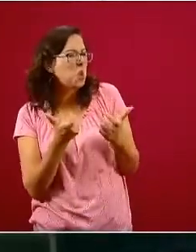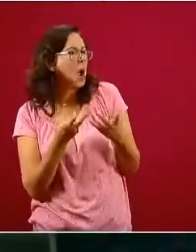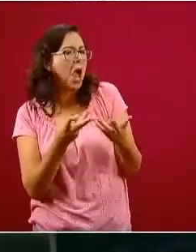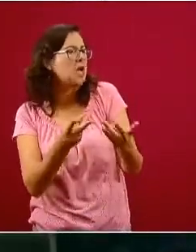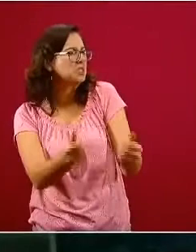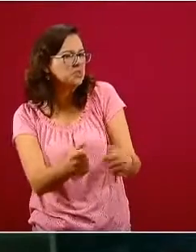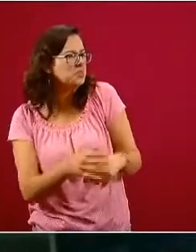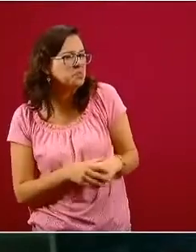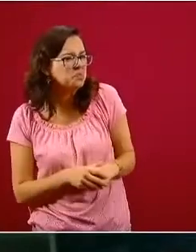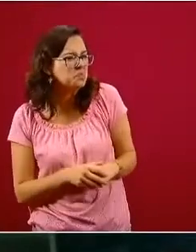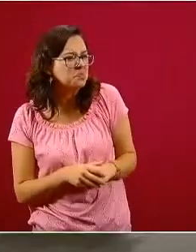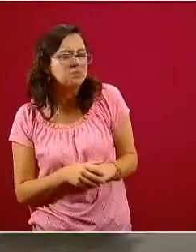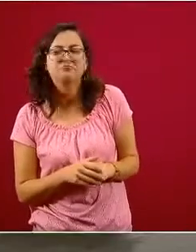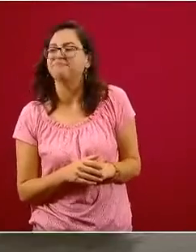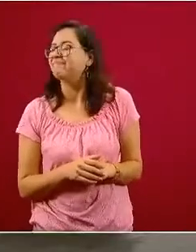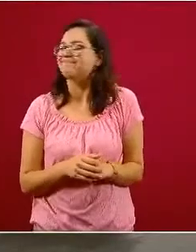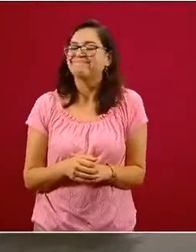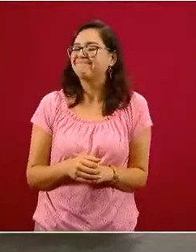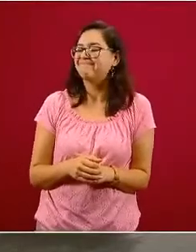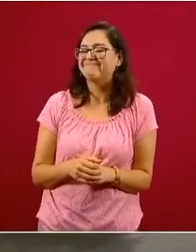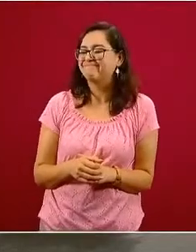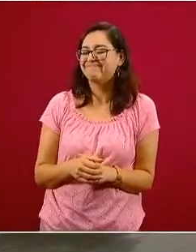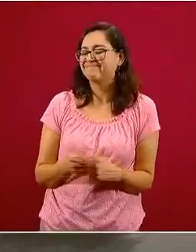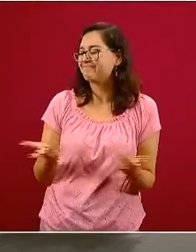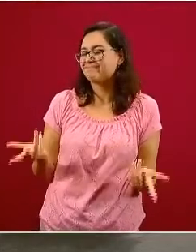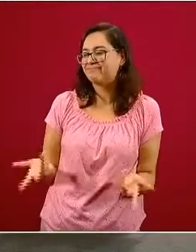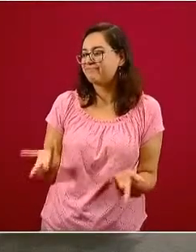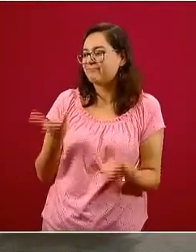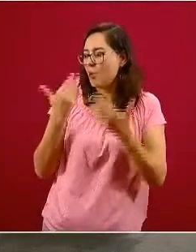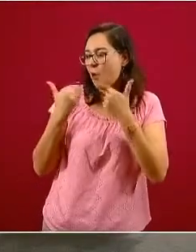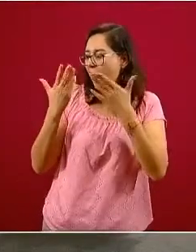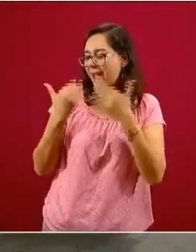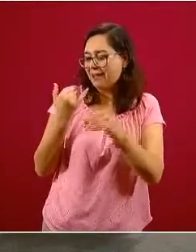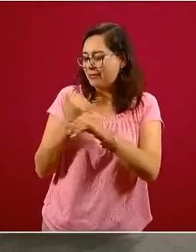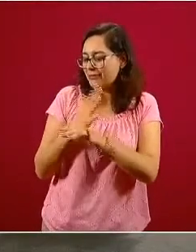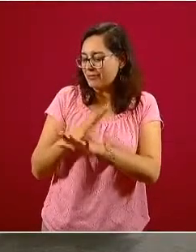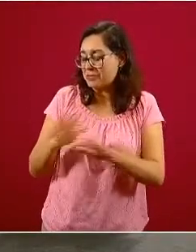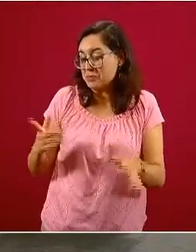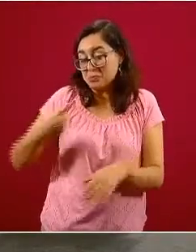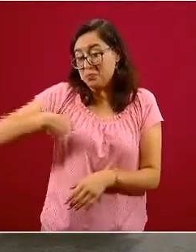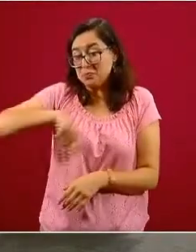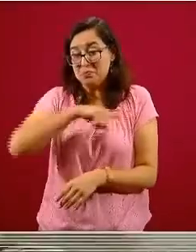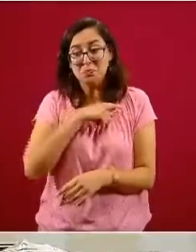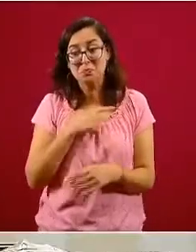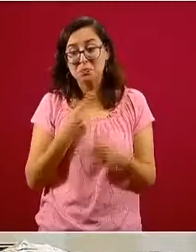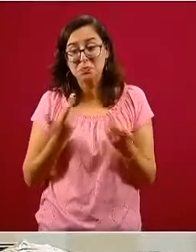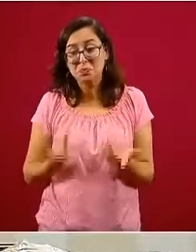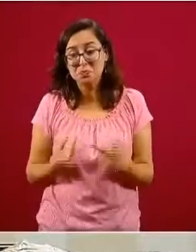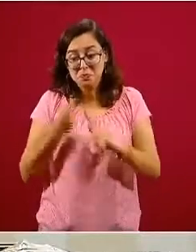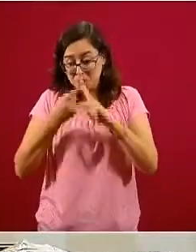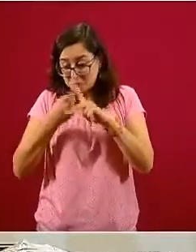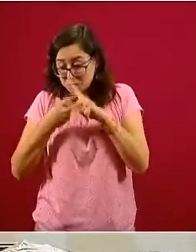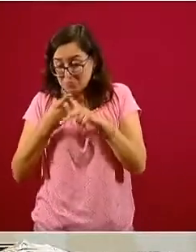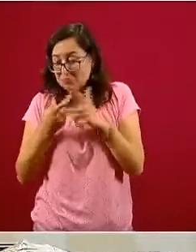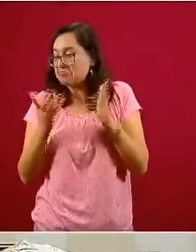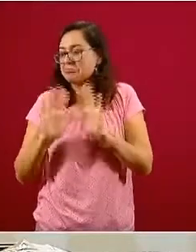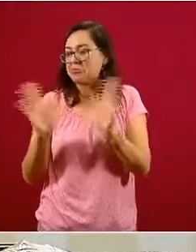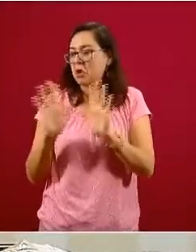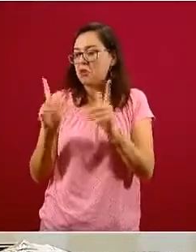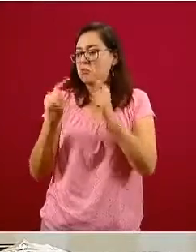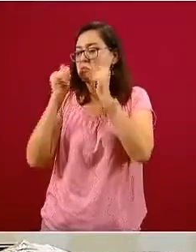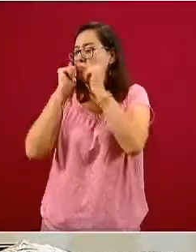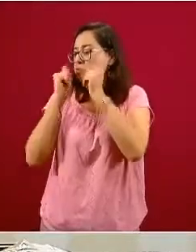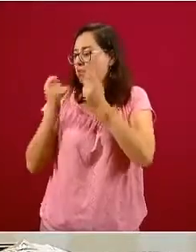No lo tenemos, no hicimos ese análisis porque básicamente era mover simplemente la